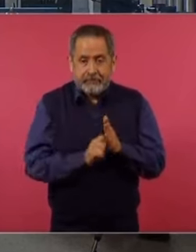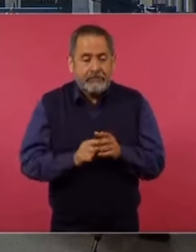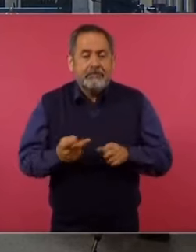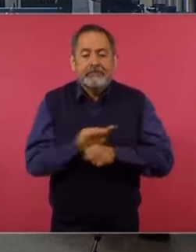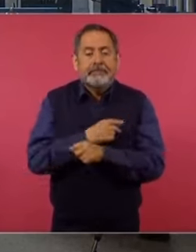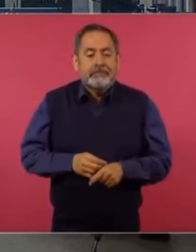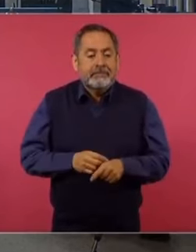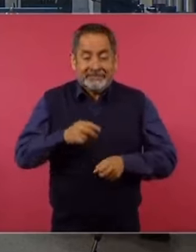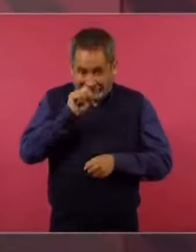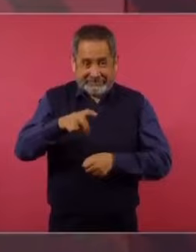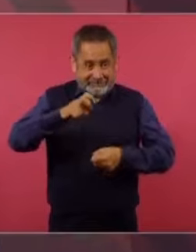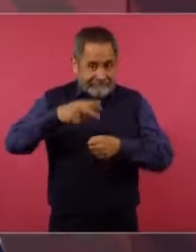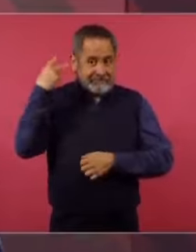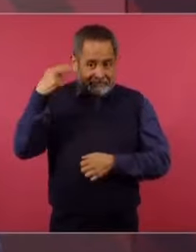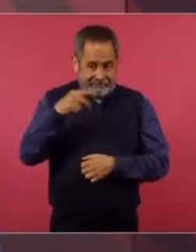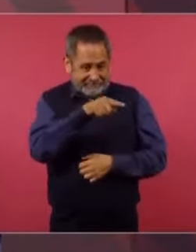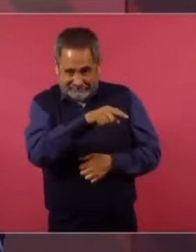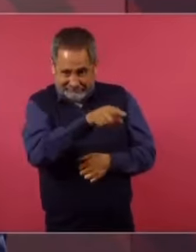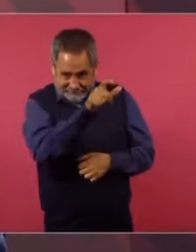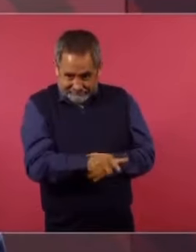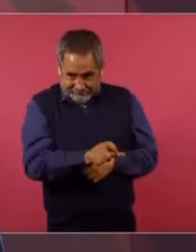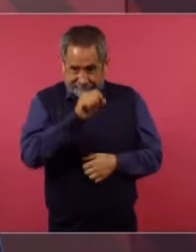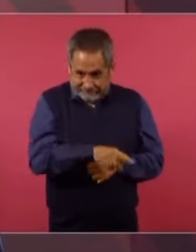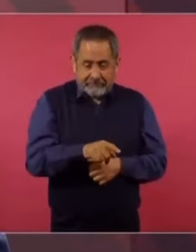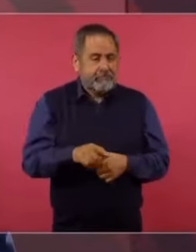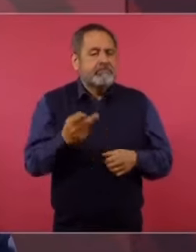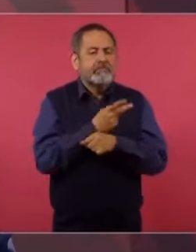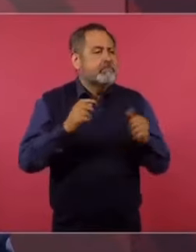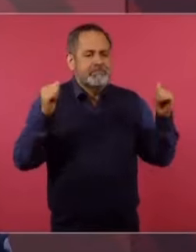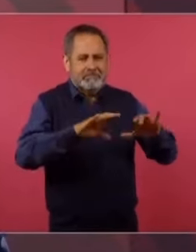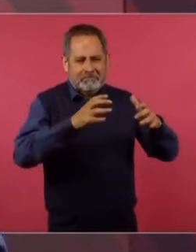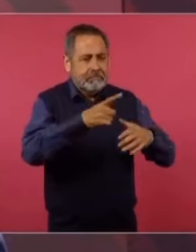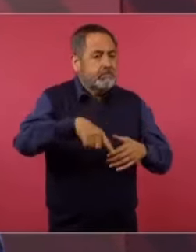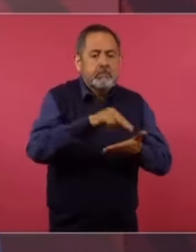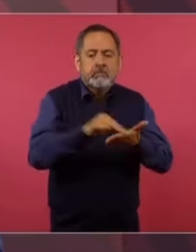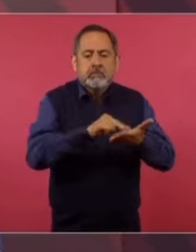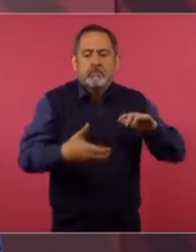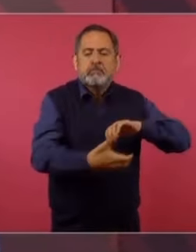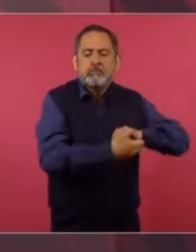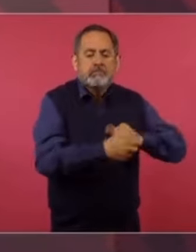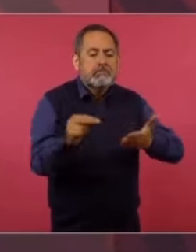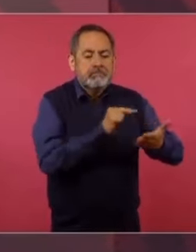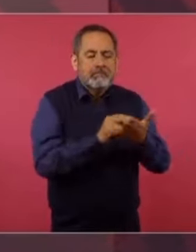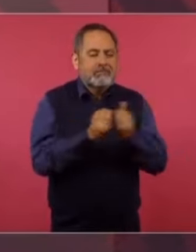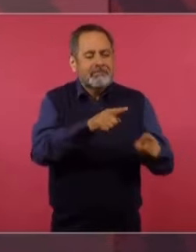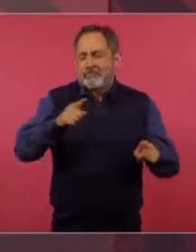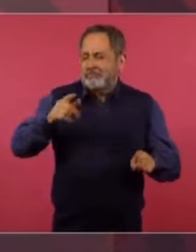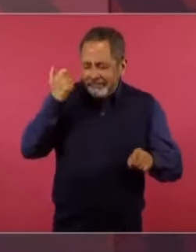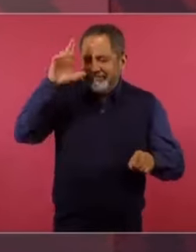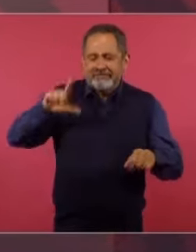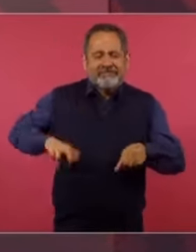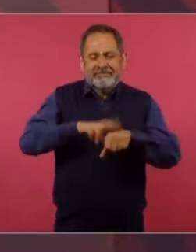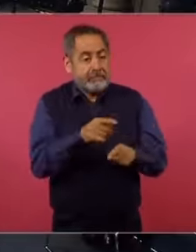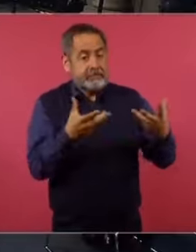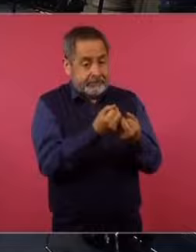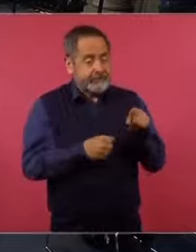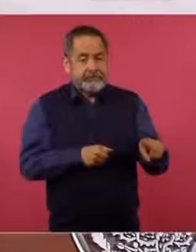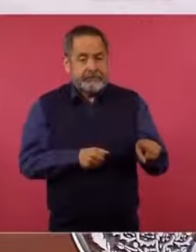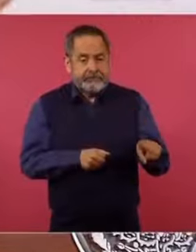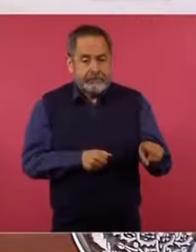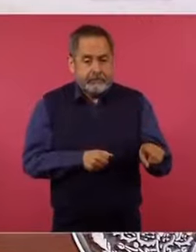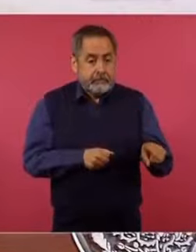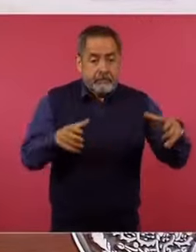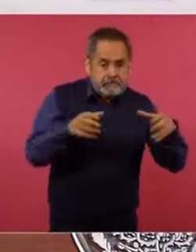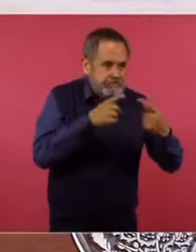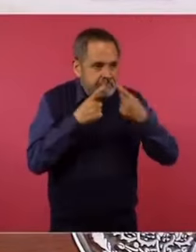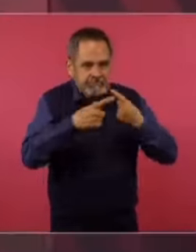y precisamente en Veracruz, habían hecho un convenio con el que estaba de gobernador, que no quiero ni siquiera mencionarlo. Hacen